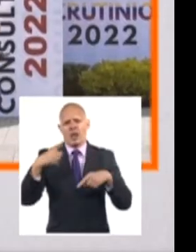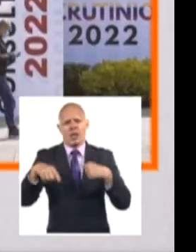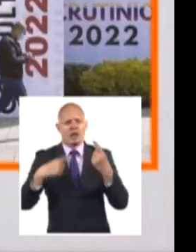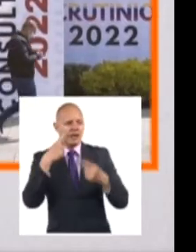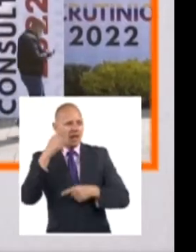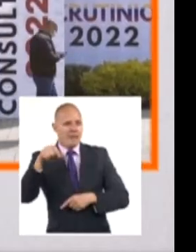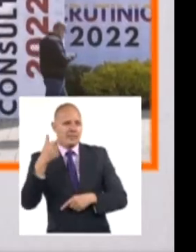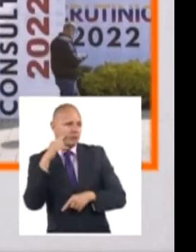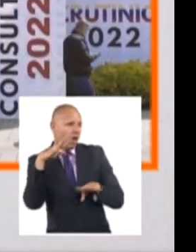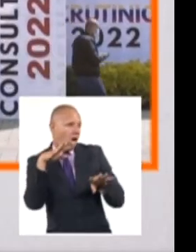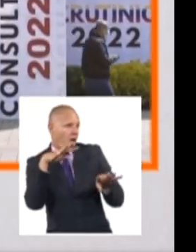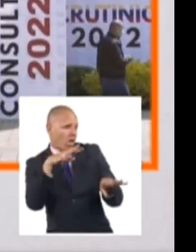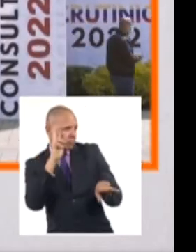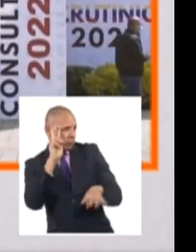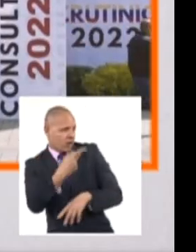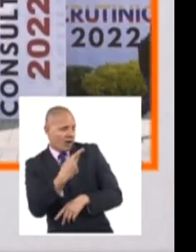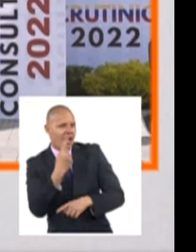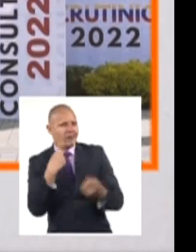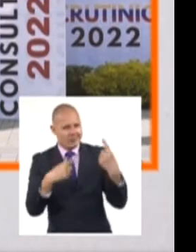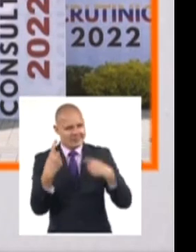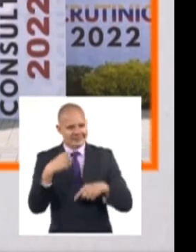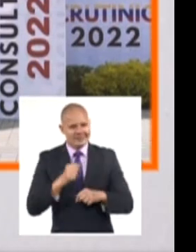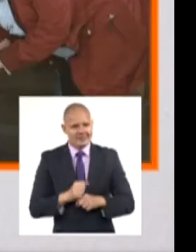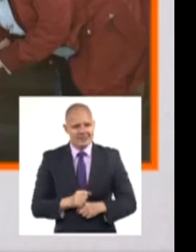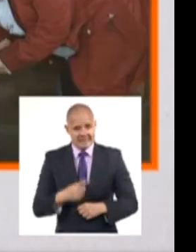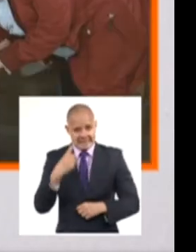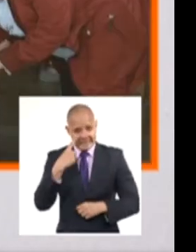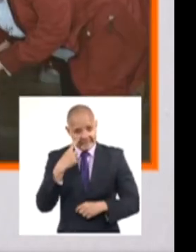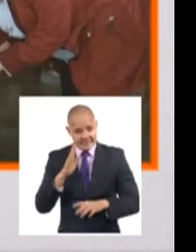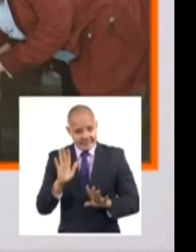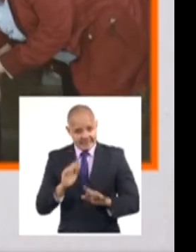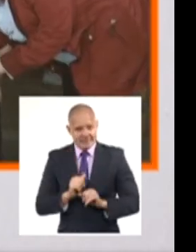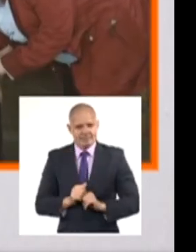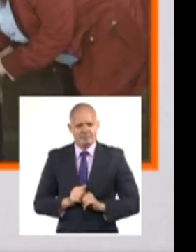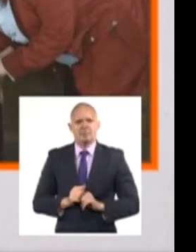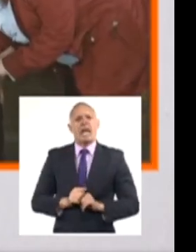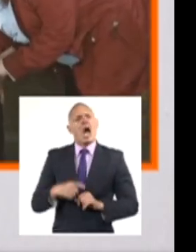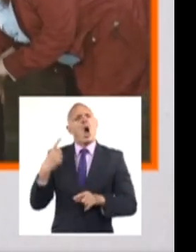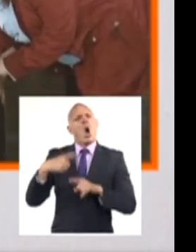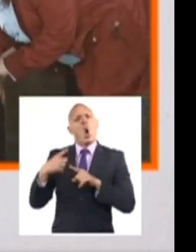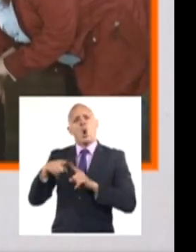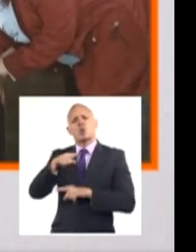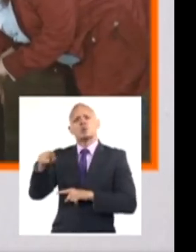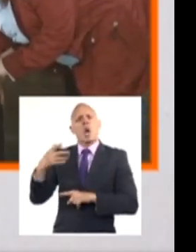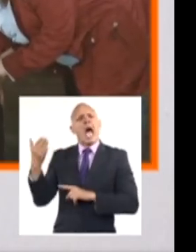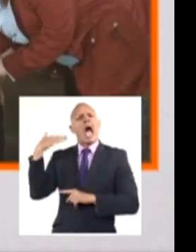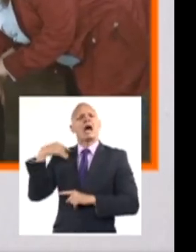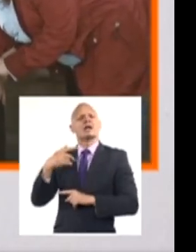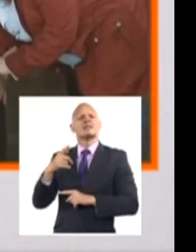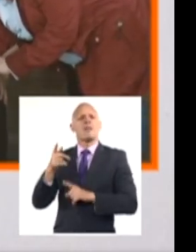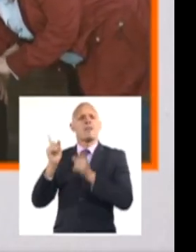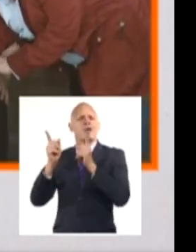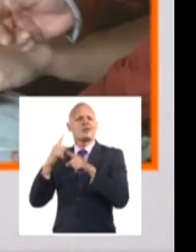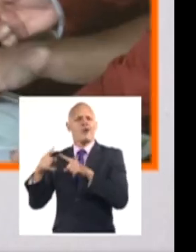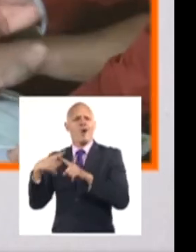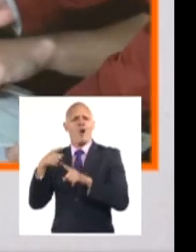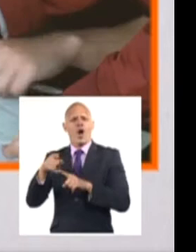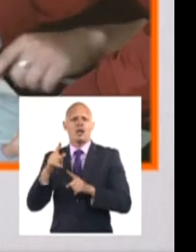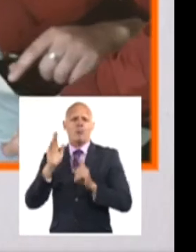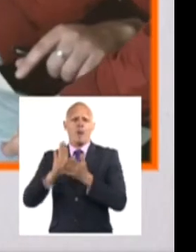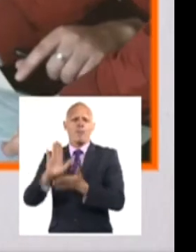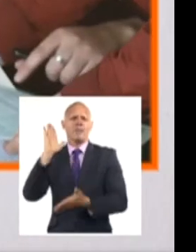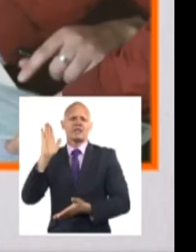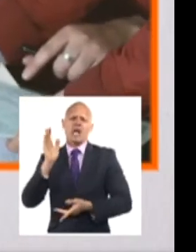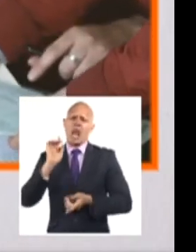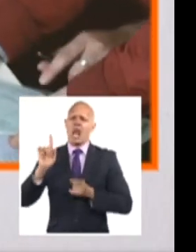concretas para enfrentar los destinos de un país como colombia con tanta con tanto peso y con tantas